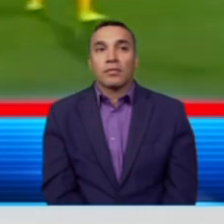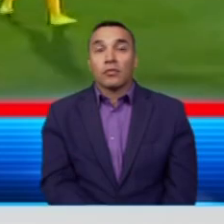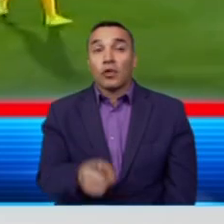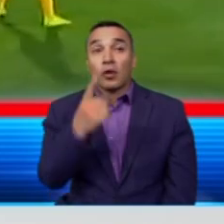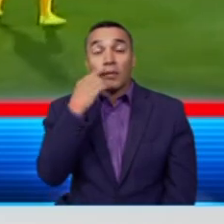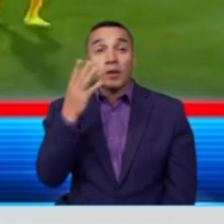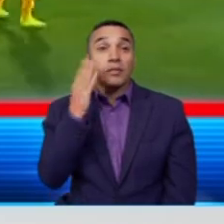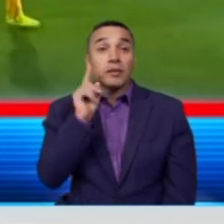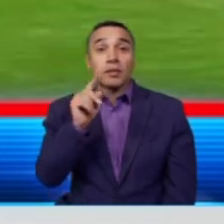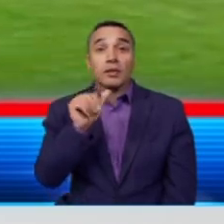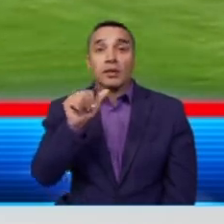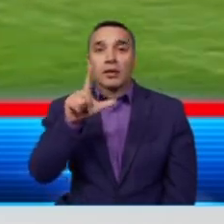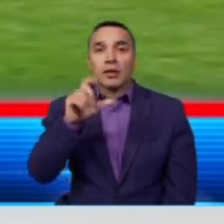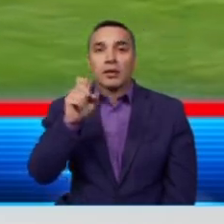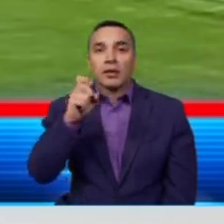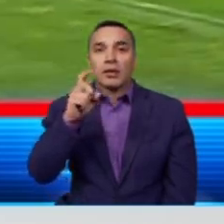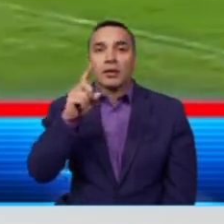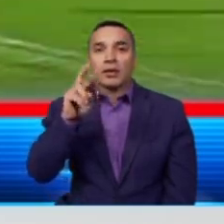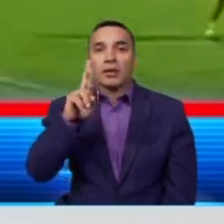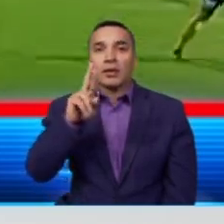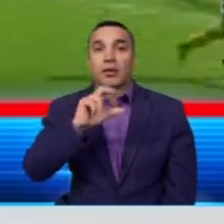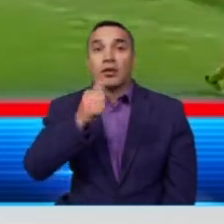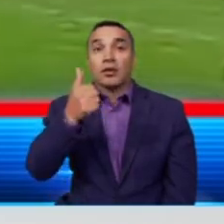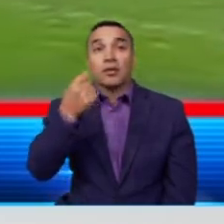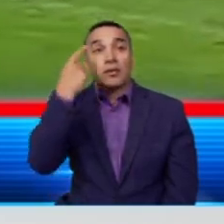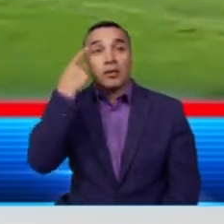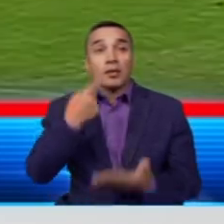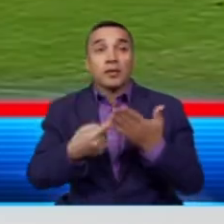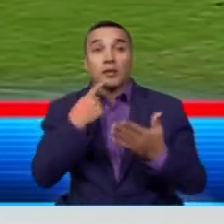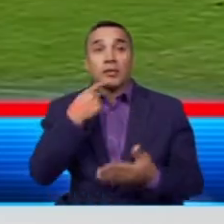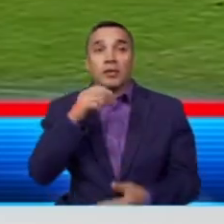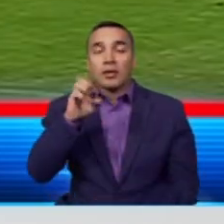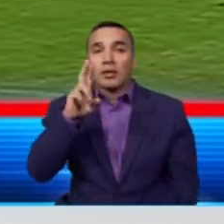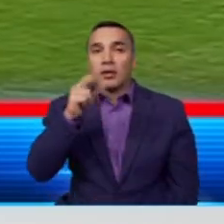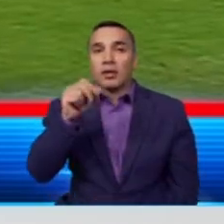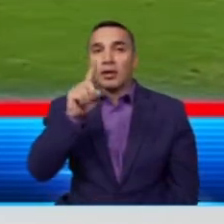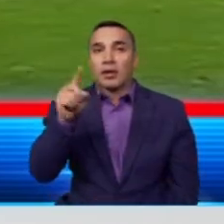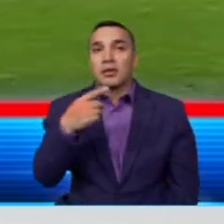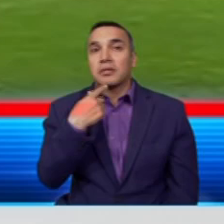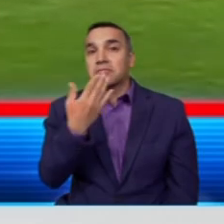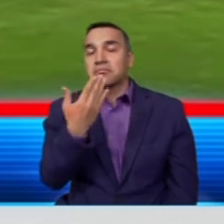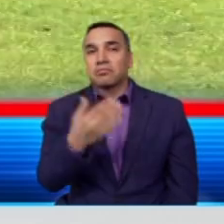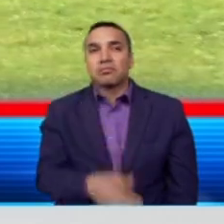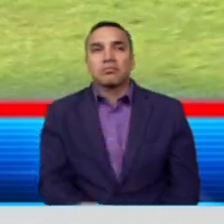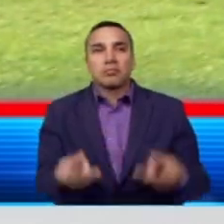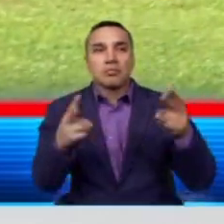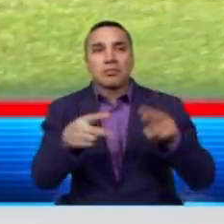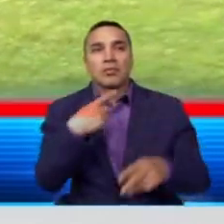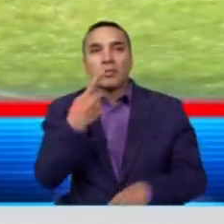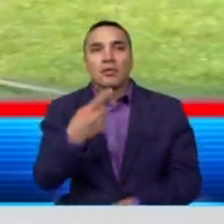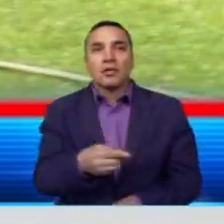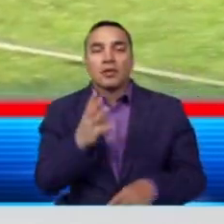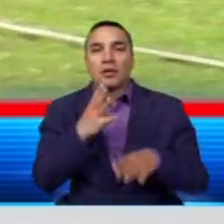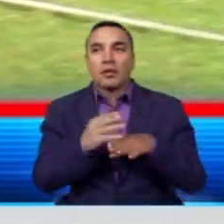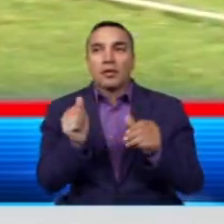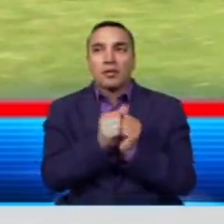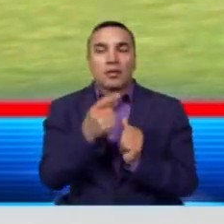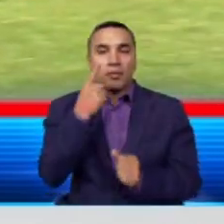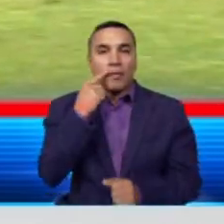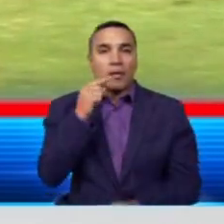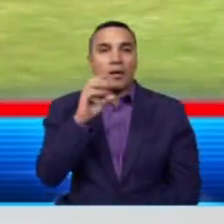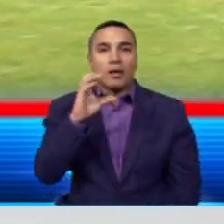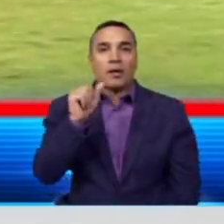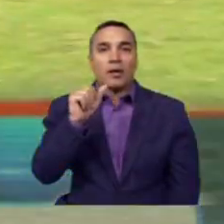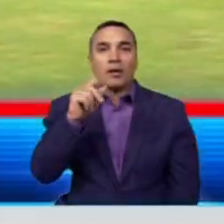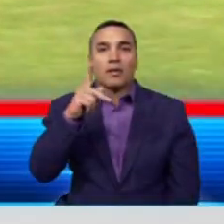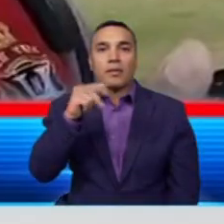experimentado Alexander Domínguez y el otro con proyección, Brian Heras. Alfaro también dijo que hablará con el padre de Leonardo